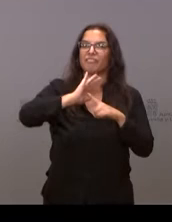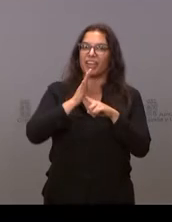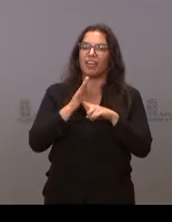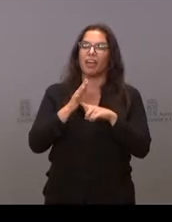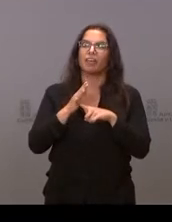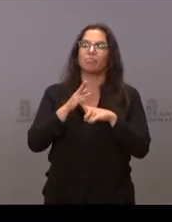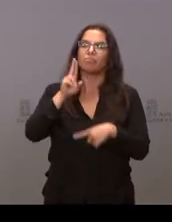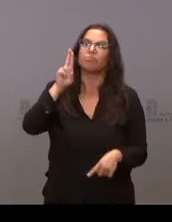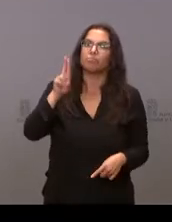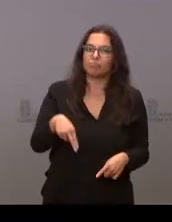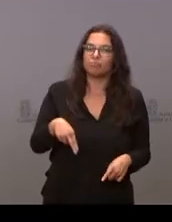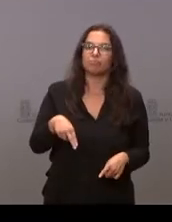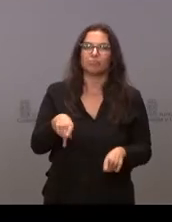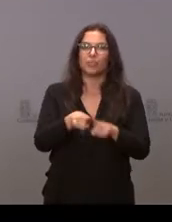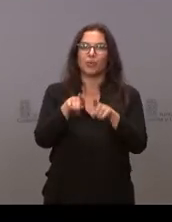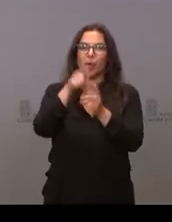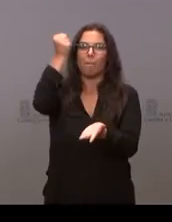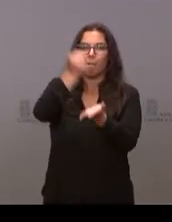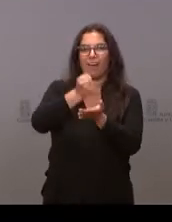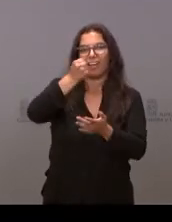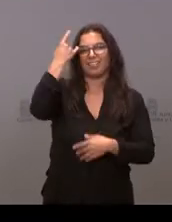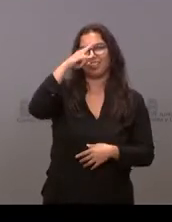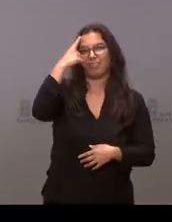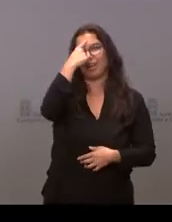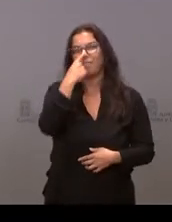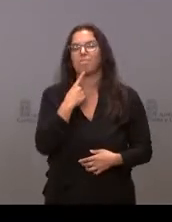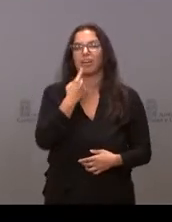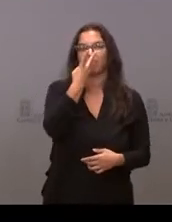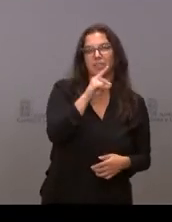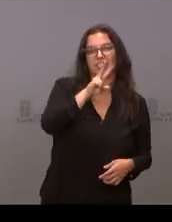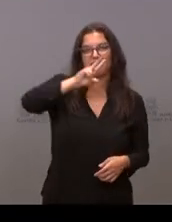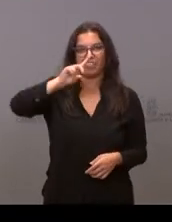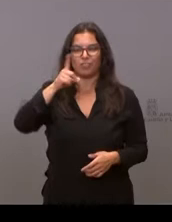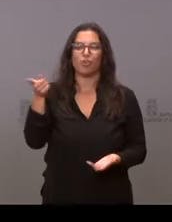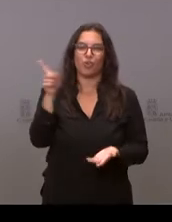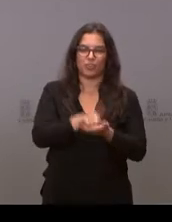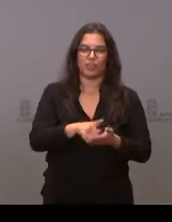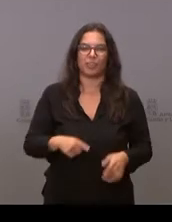precisamente la marca de Salamac 2021 una vez más.